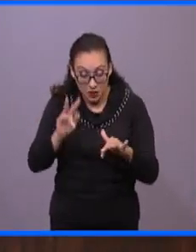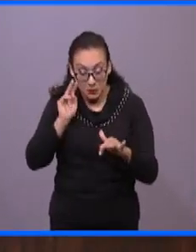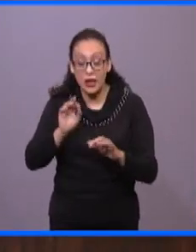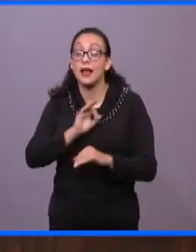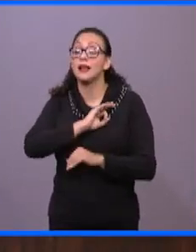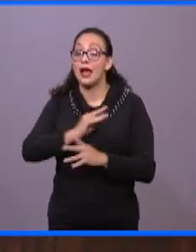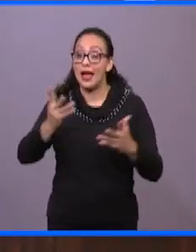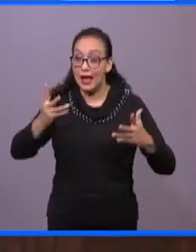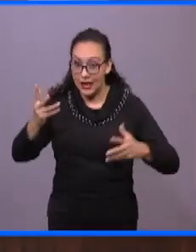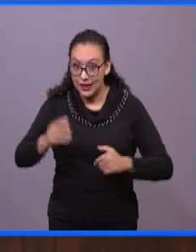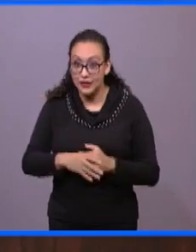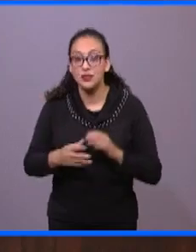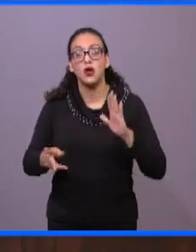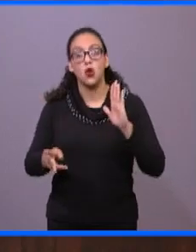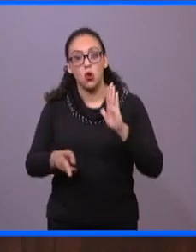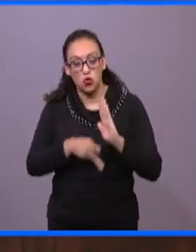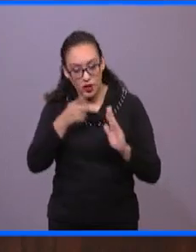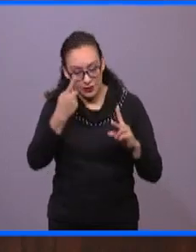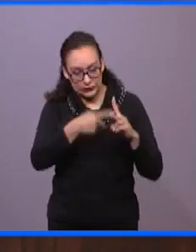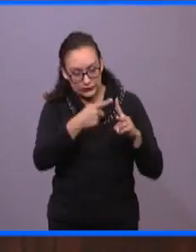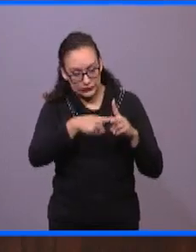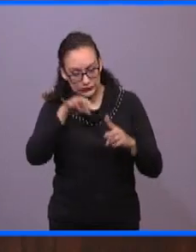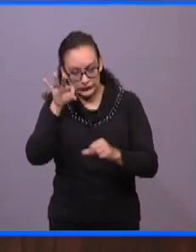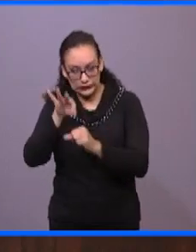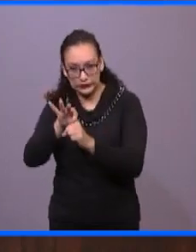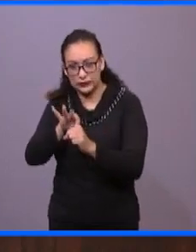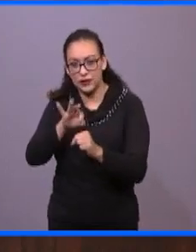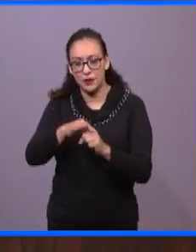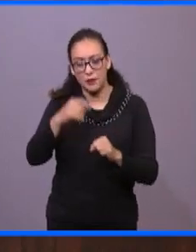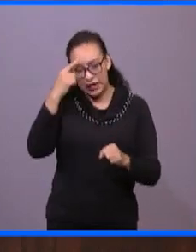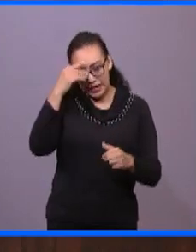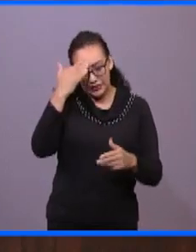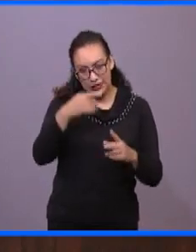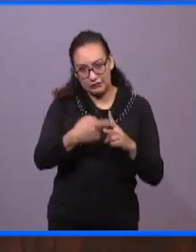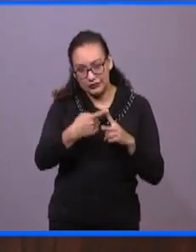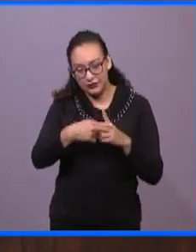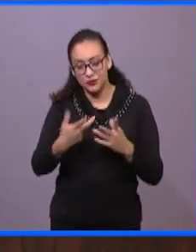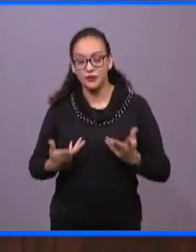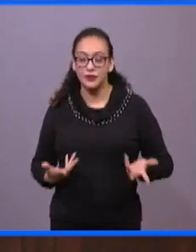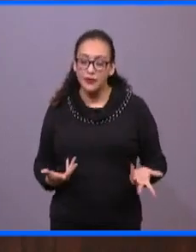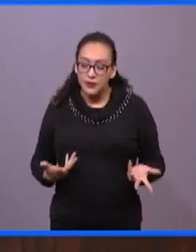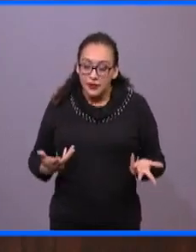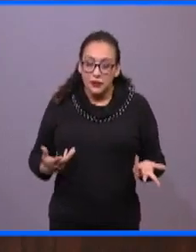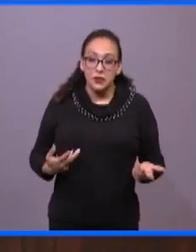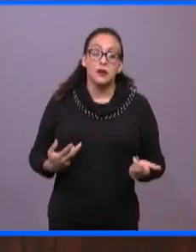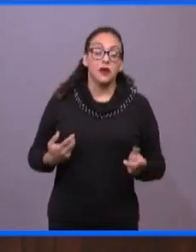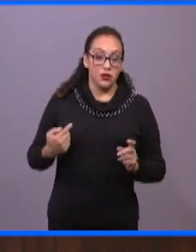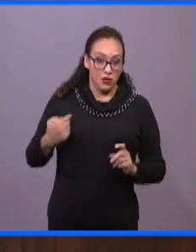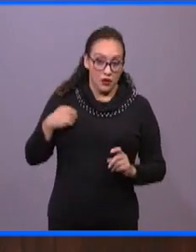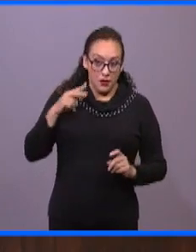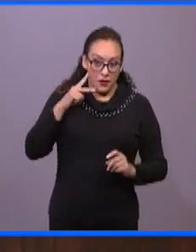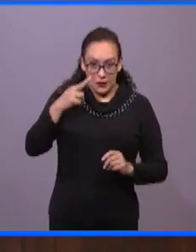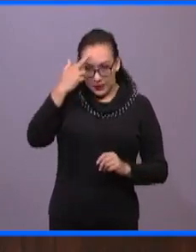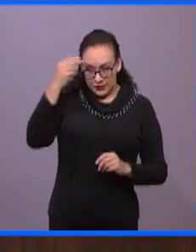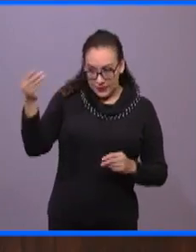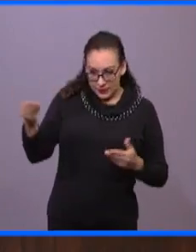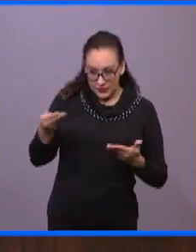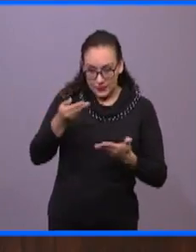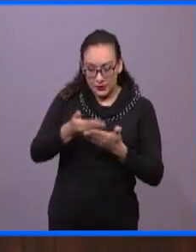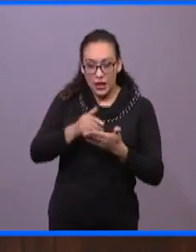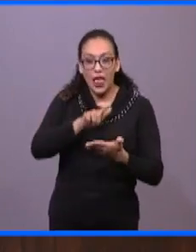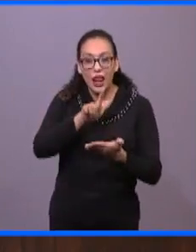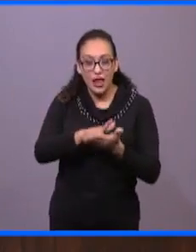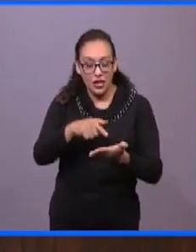a cabo el nuevo escrutinio y cómputo de la votación, al menos por las causales previstas en la